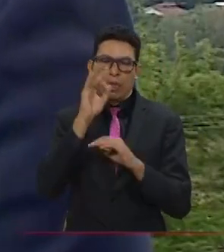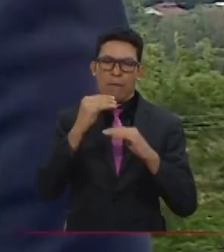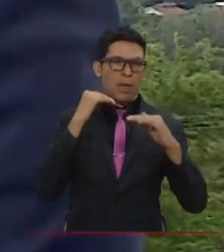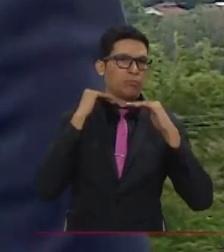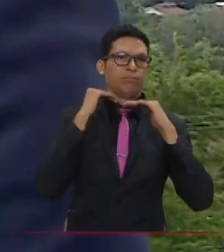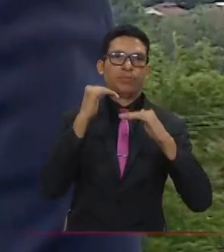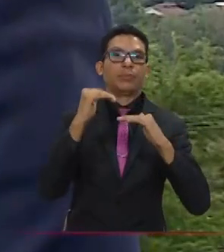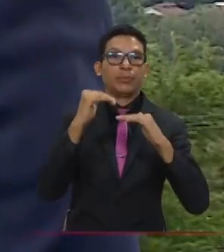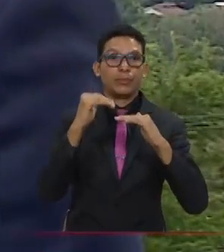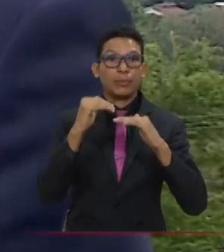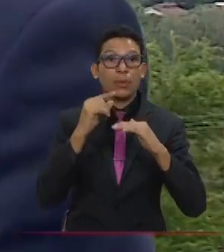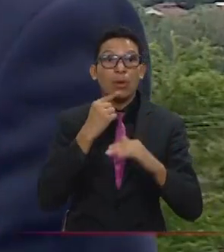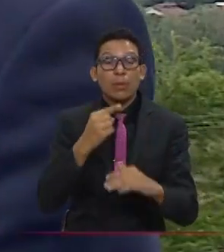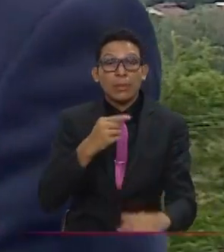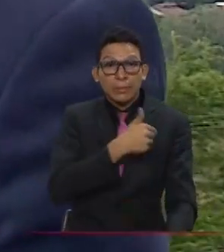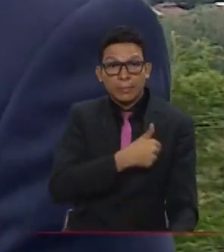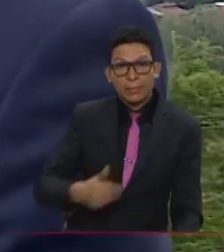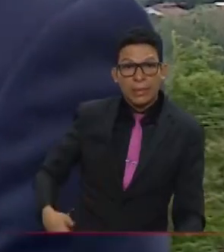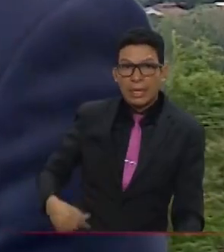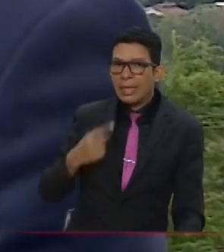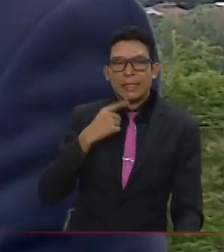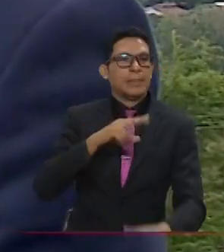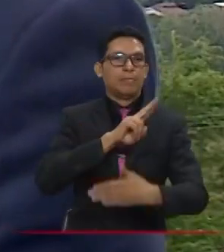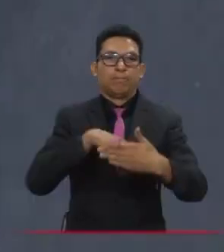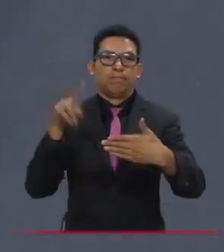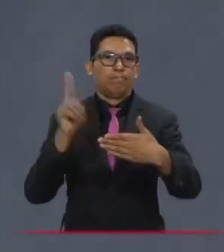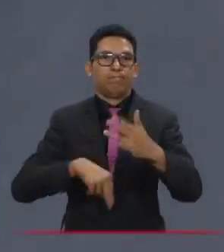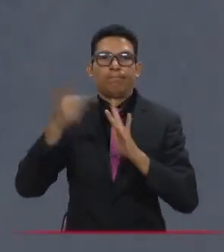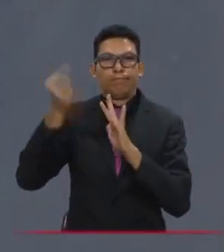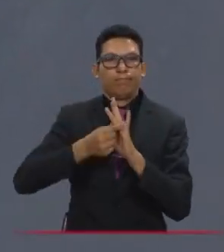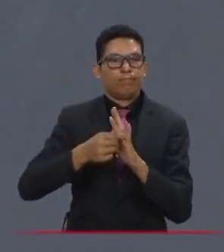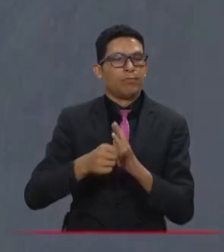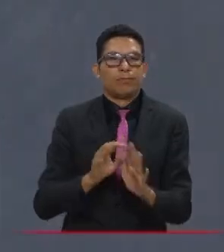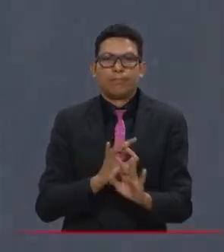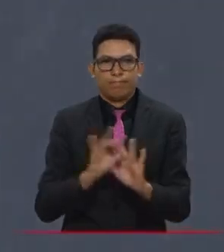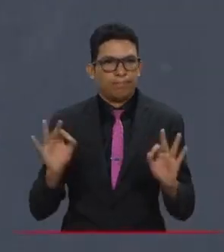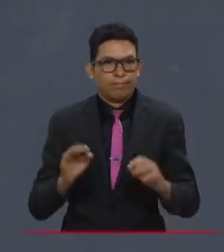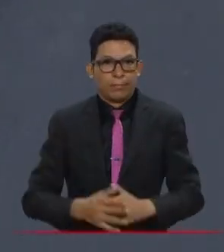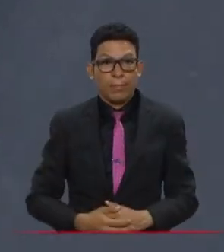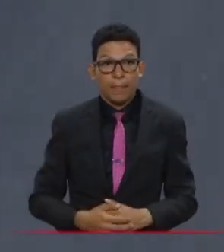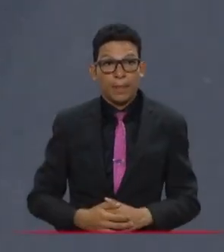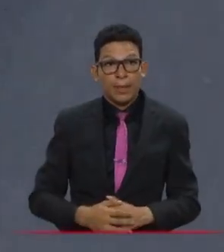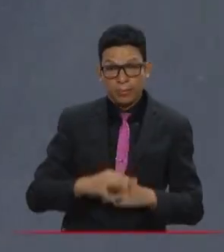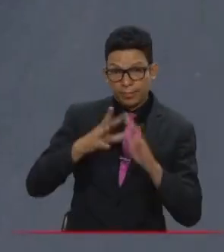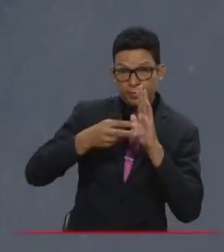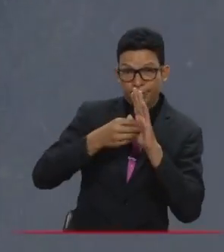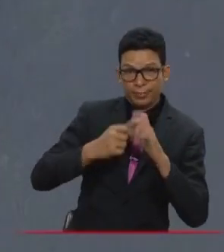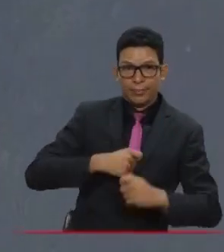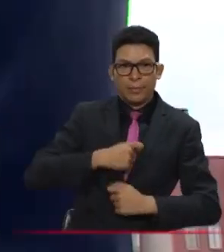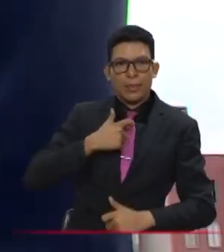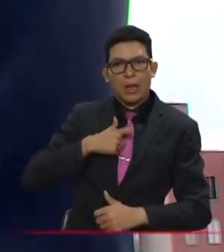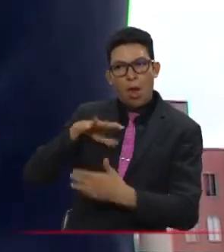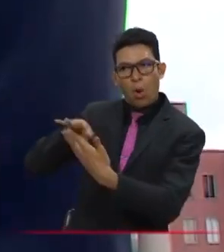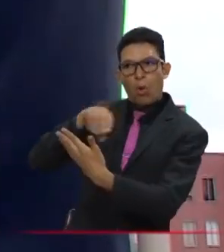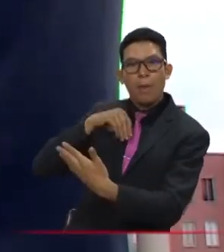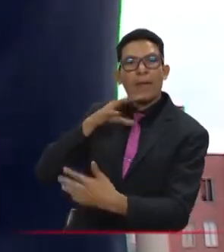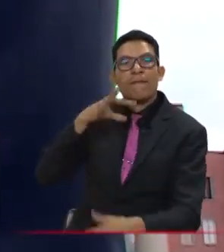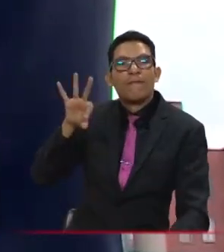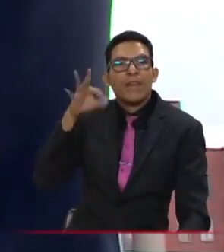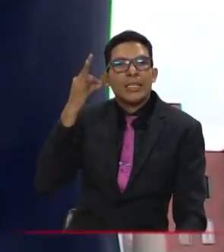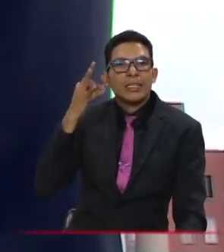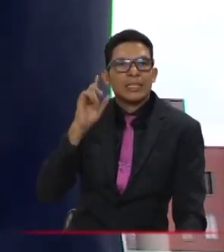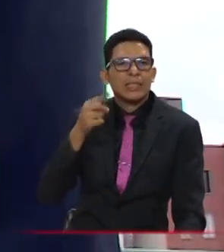del momento en el que el señor presidente sanciona la ley ya no se podrán hacer esos matrimonios el código civil colombiano se basa en el modelo francés el cual